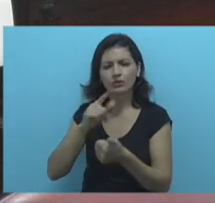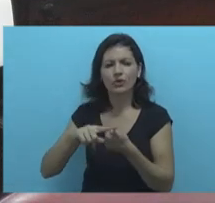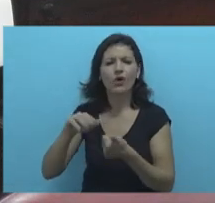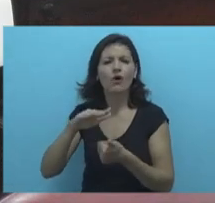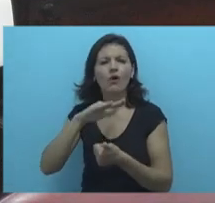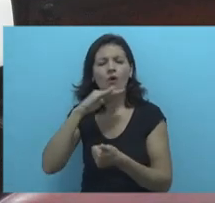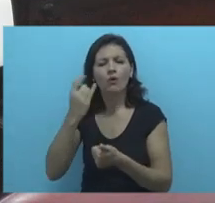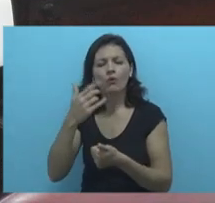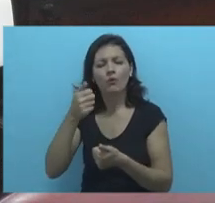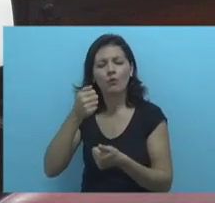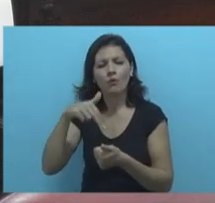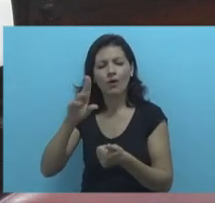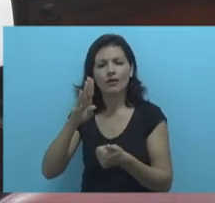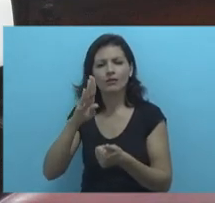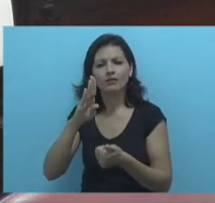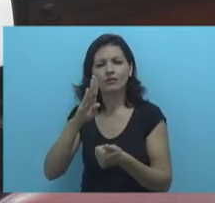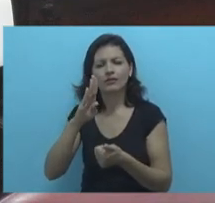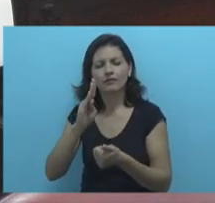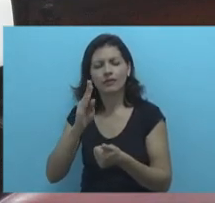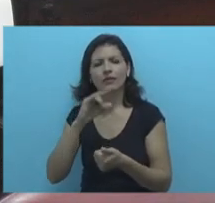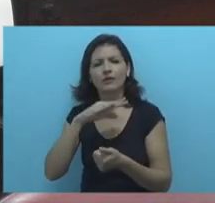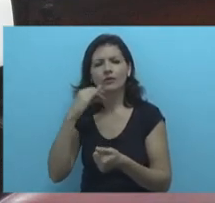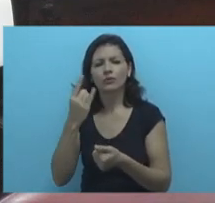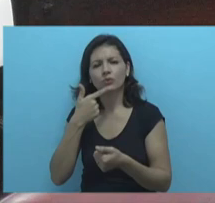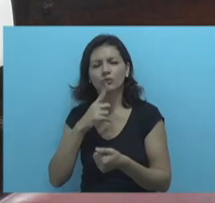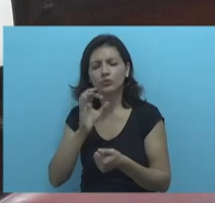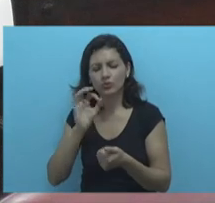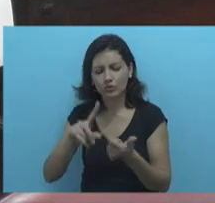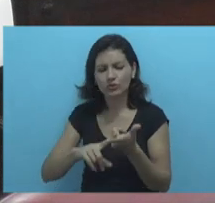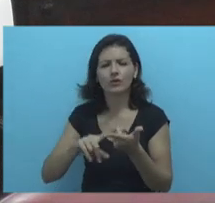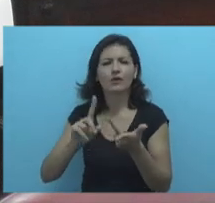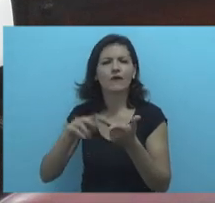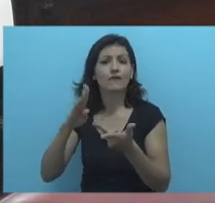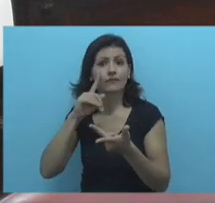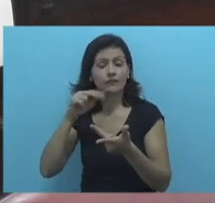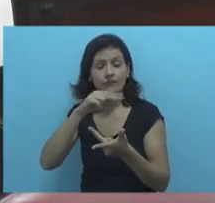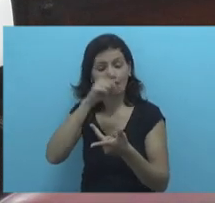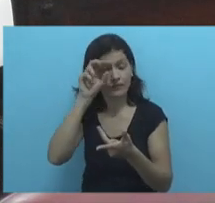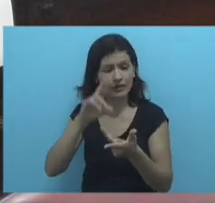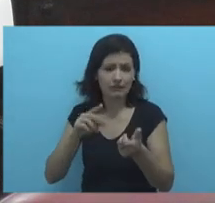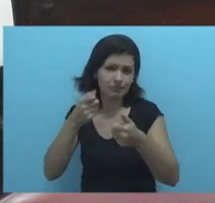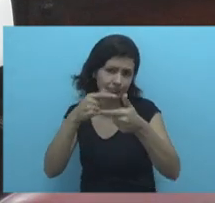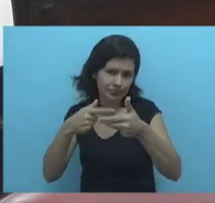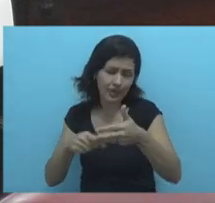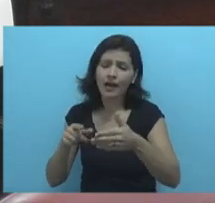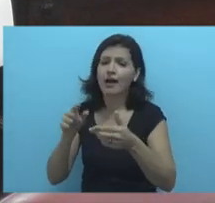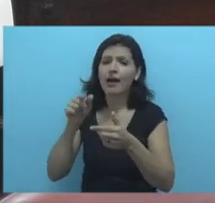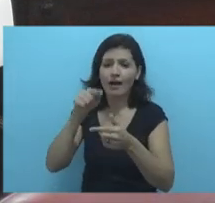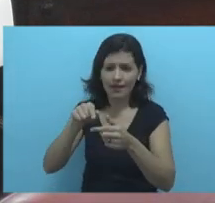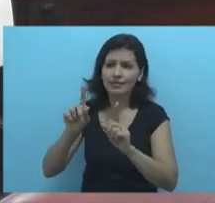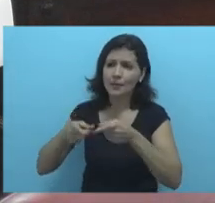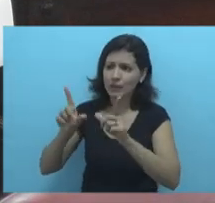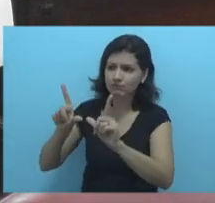con Guillermo Esteves Buero, Alfredo Bravo, Hermes Wiener. Miguel está ahí, en ese lugar de socialistas que trascendieron a